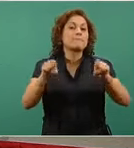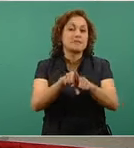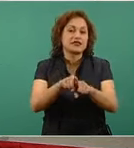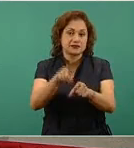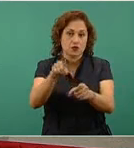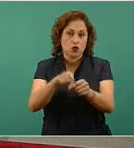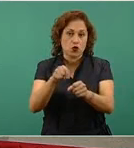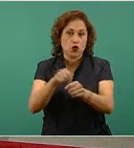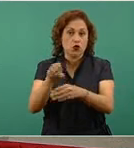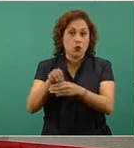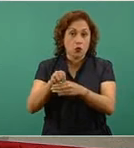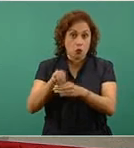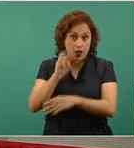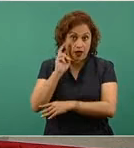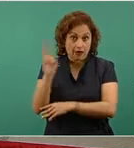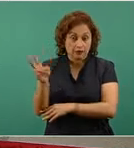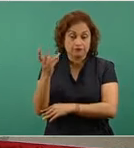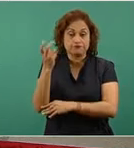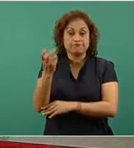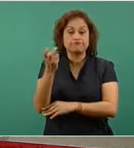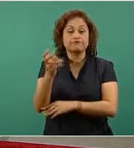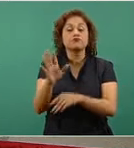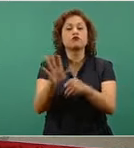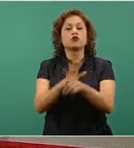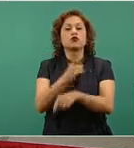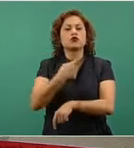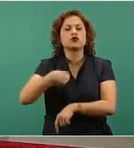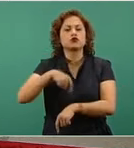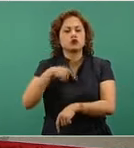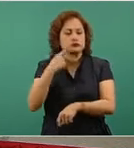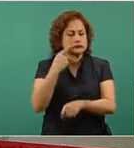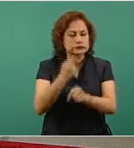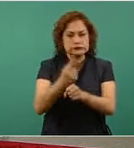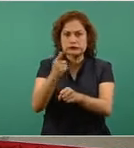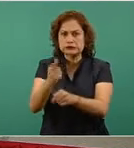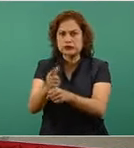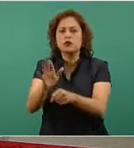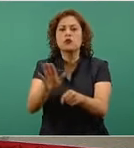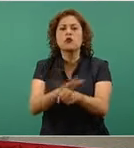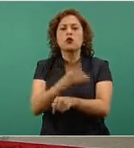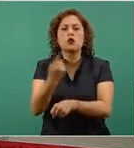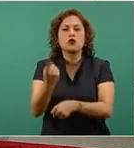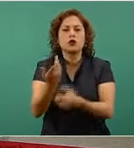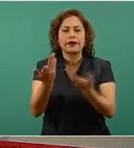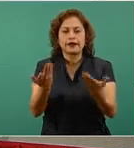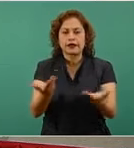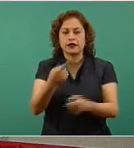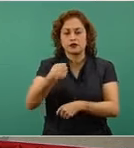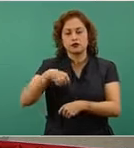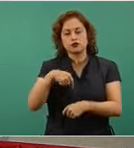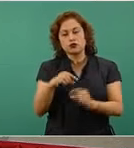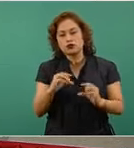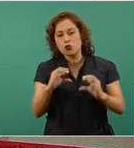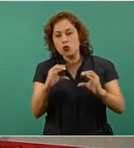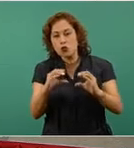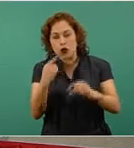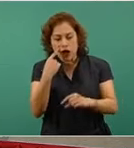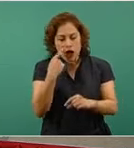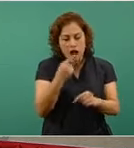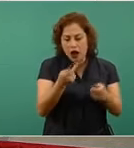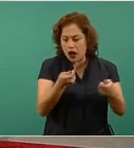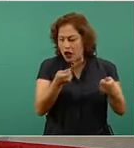en este caso. ¿Por qué nos interesa tener esto? Para ver la sincronía, es decir, cómo